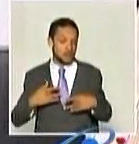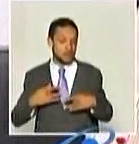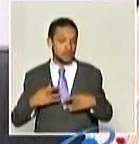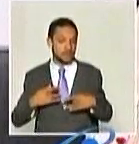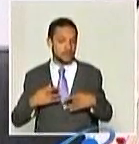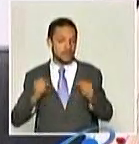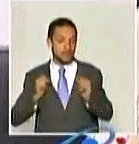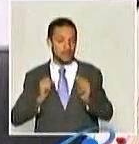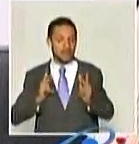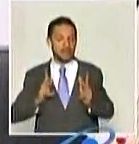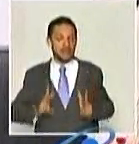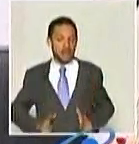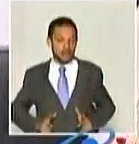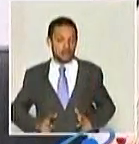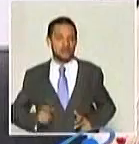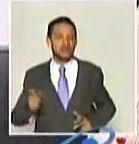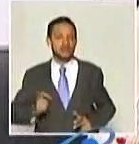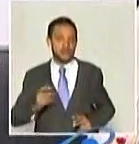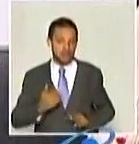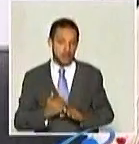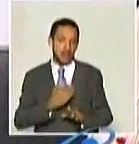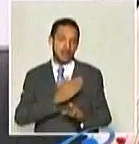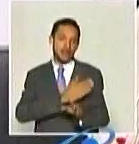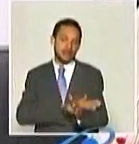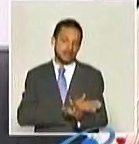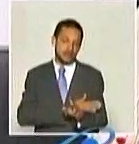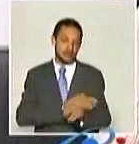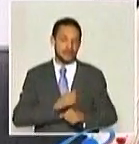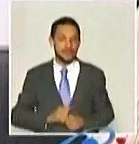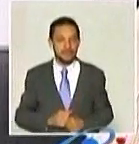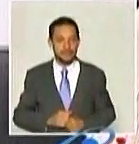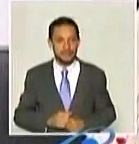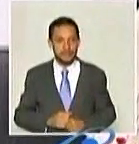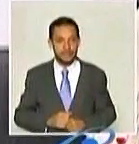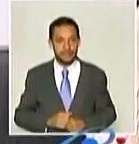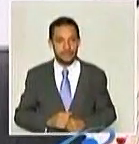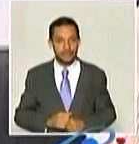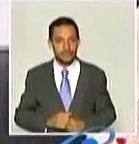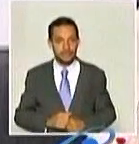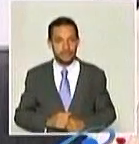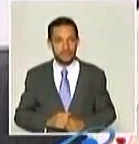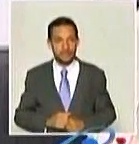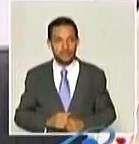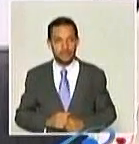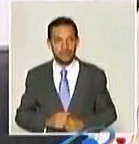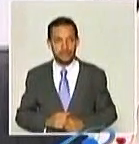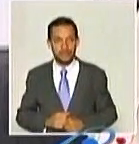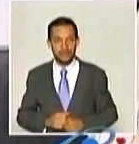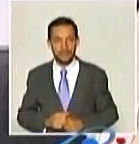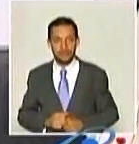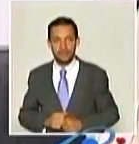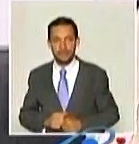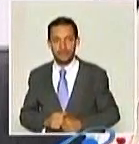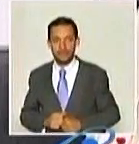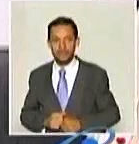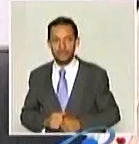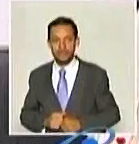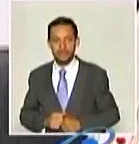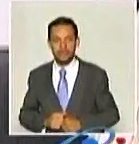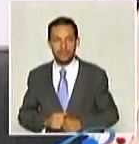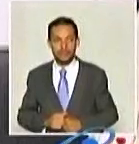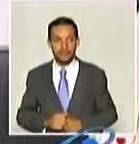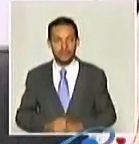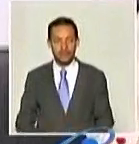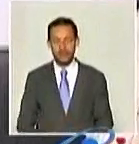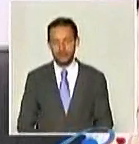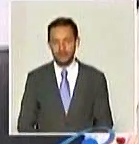cansarse. Es decir, en el idioma de nosotros es mejor prevenir que curar. Es mejor prevenir